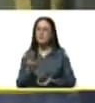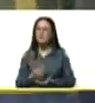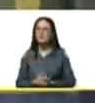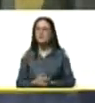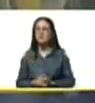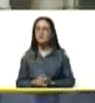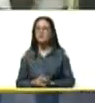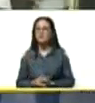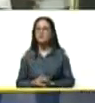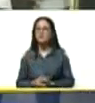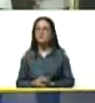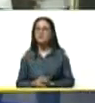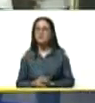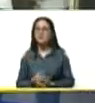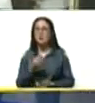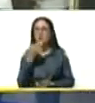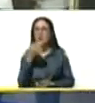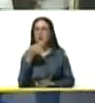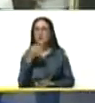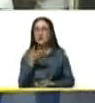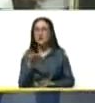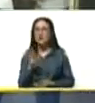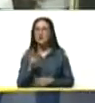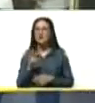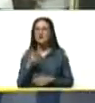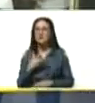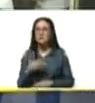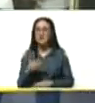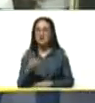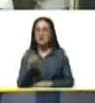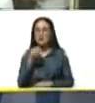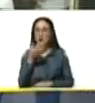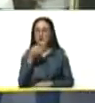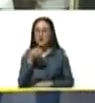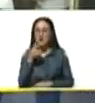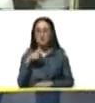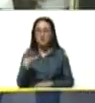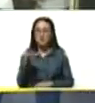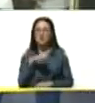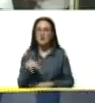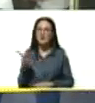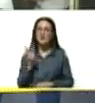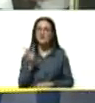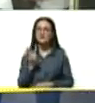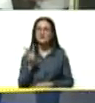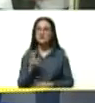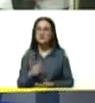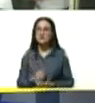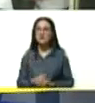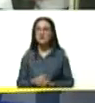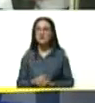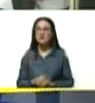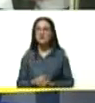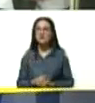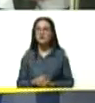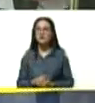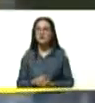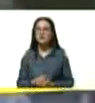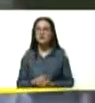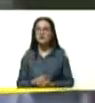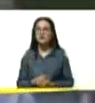es, presidente. Buenas tardes, vicepresidenta, buenas tardes al pueblo venezolano, efectivamente. Estamos aquí en